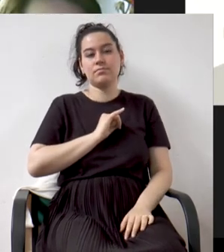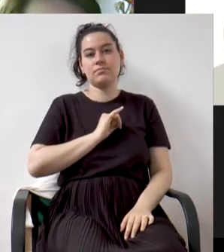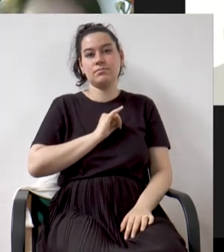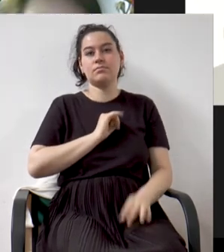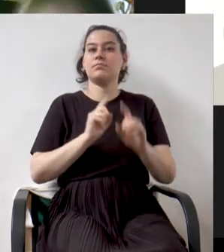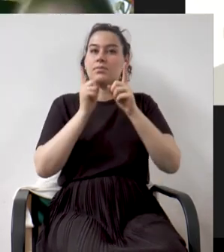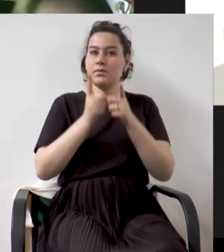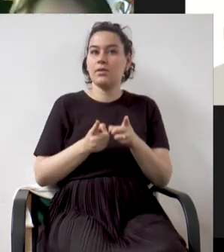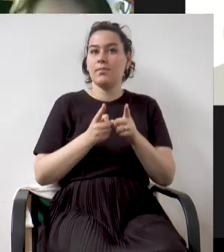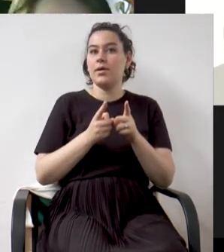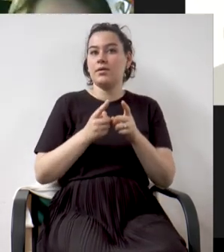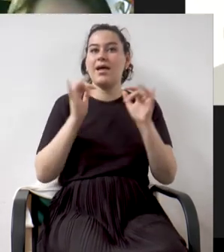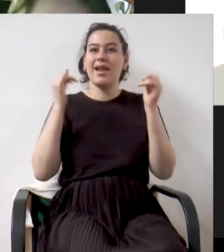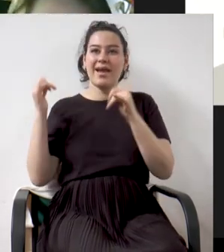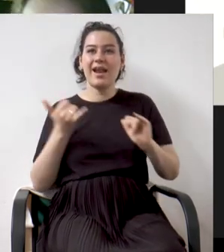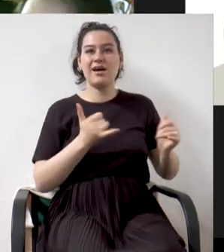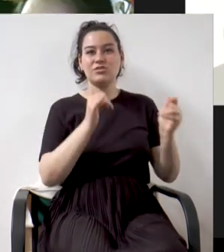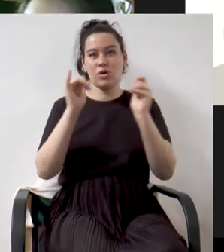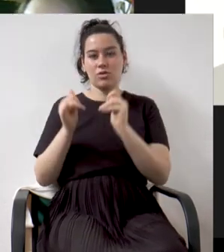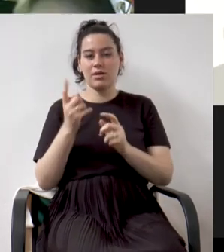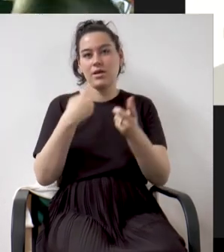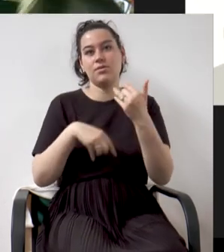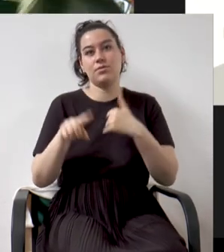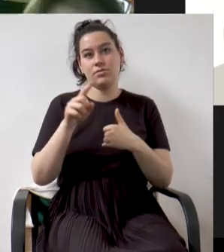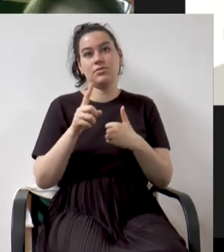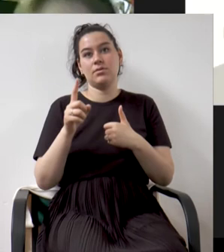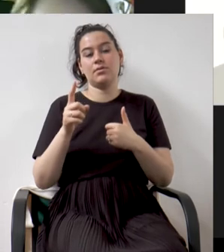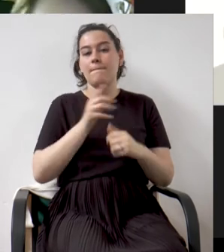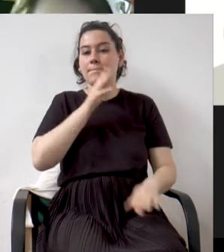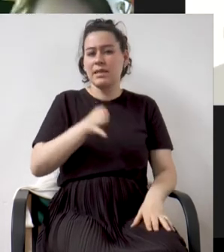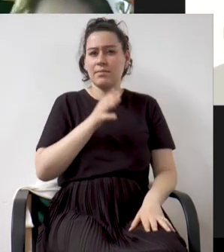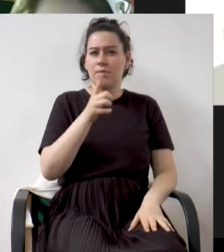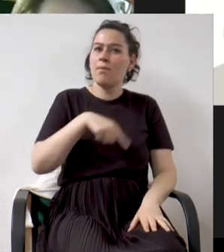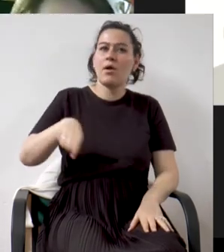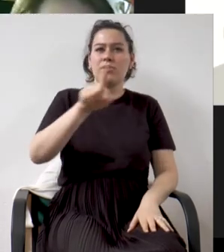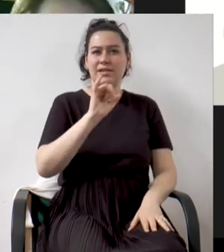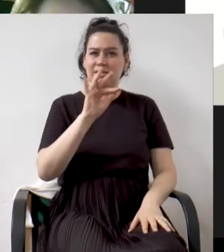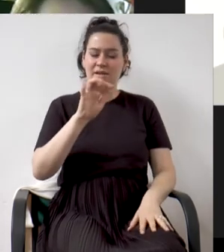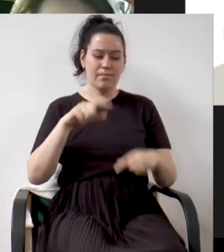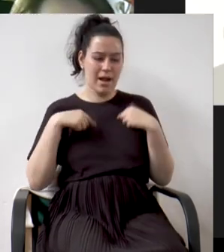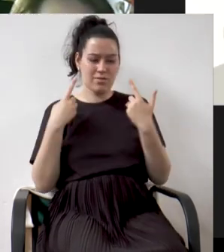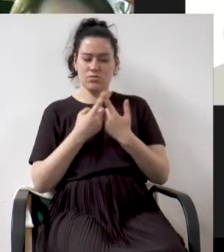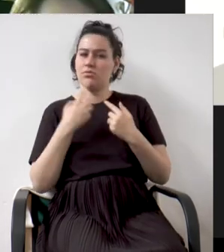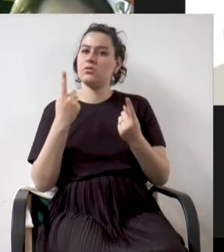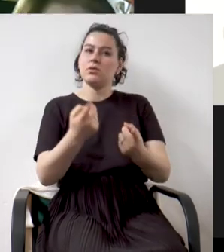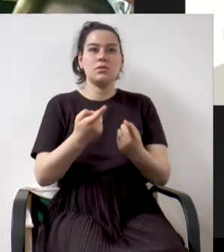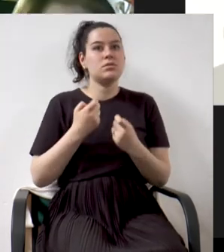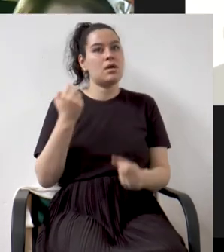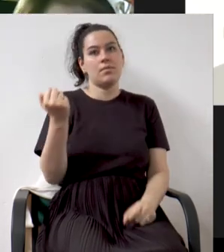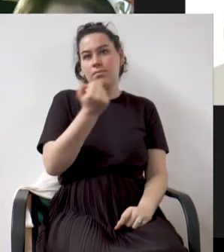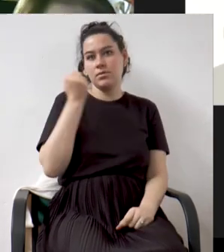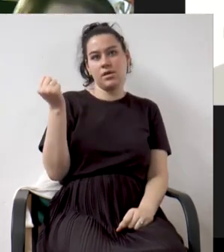Y también en investigación. Entonces, digo, la participación de ustedes para nosotros es absolutamente indispensable